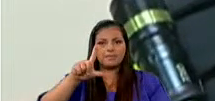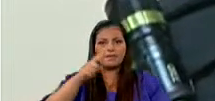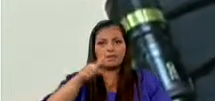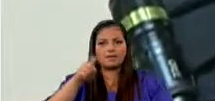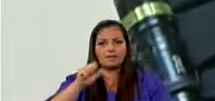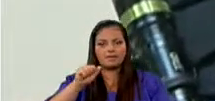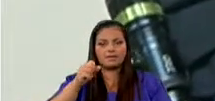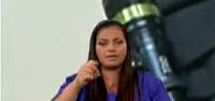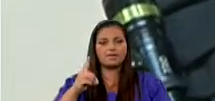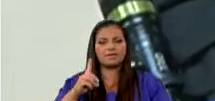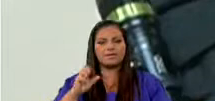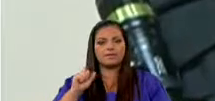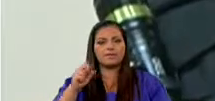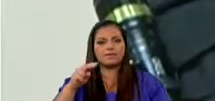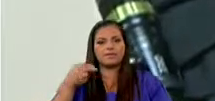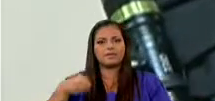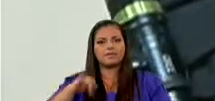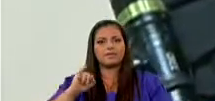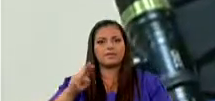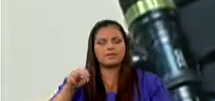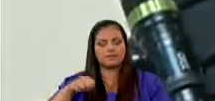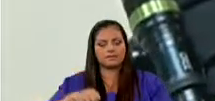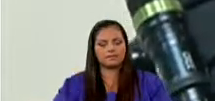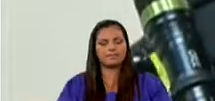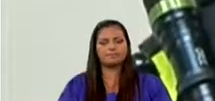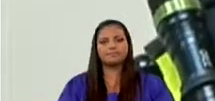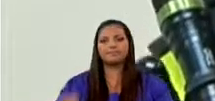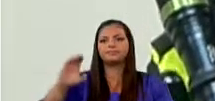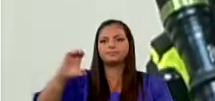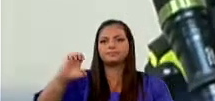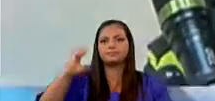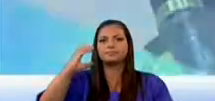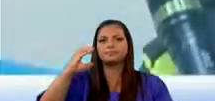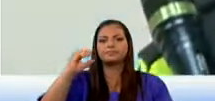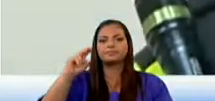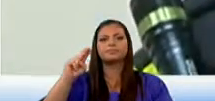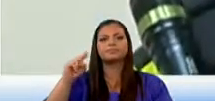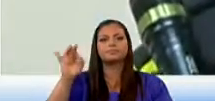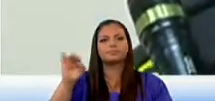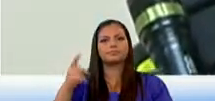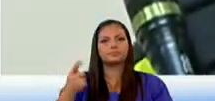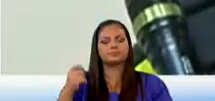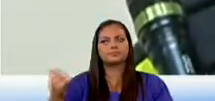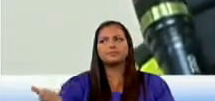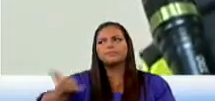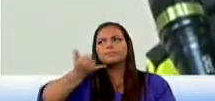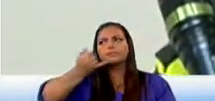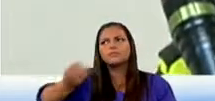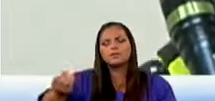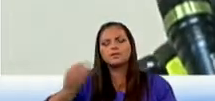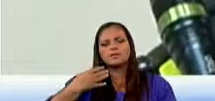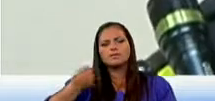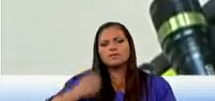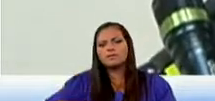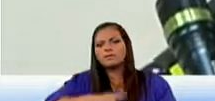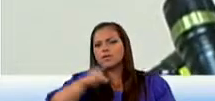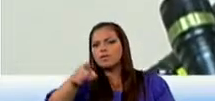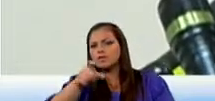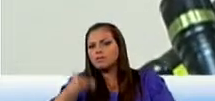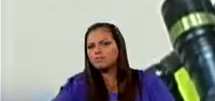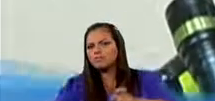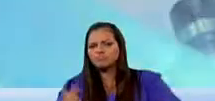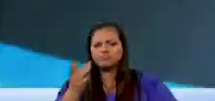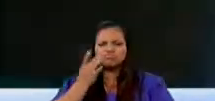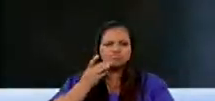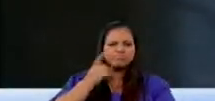de la presencia de un vehículo. Y este vehículo venía unas semanas atrás ya en... estaba merodeando nuestro sector, por lo que nosotros estábamos alerta y al día de hoy ya